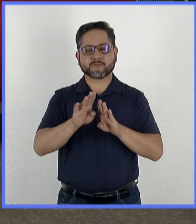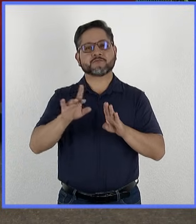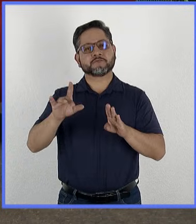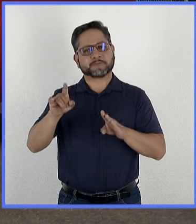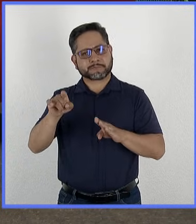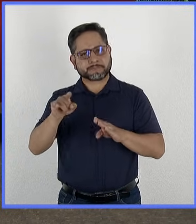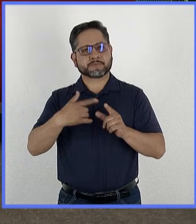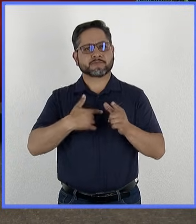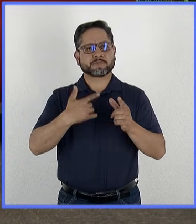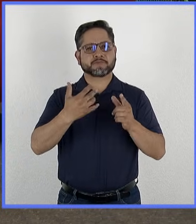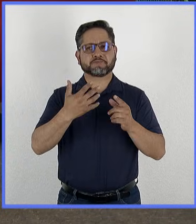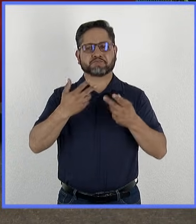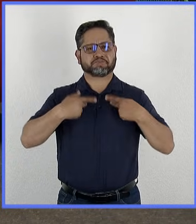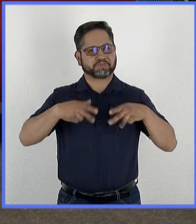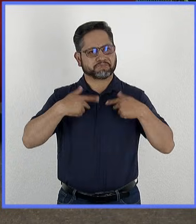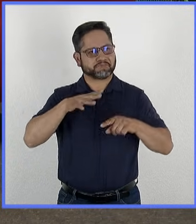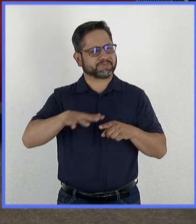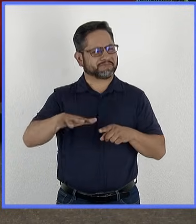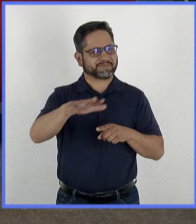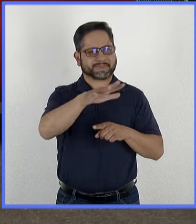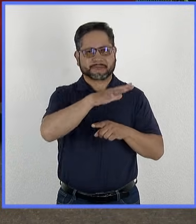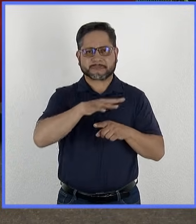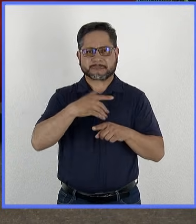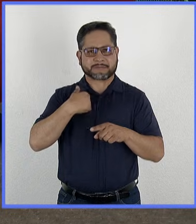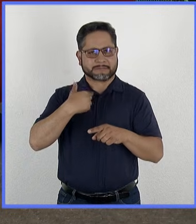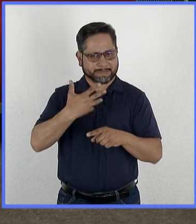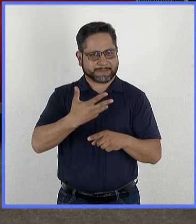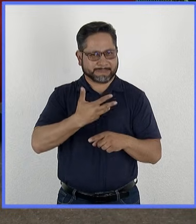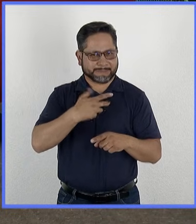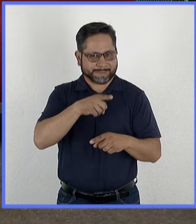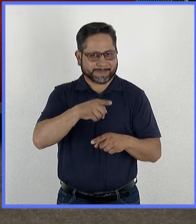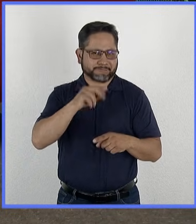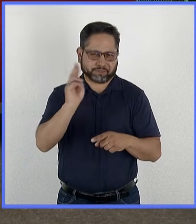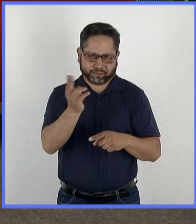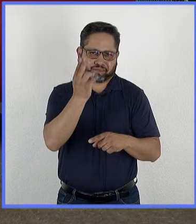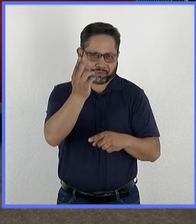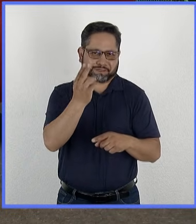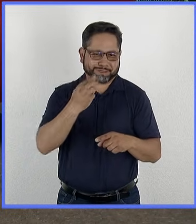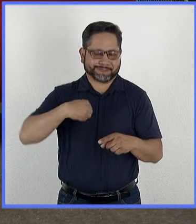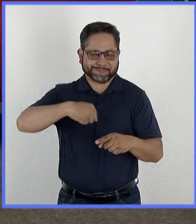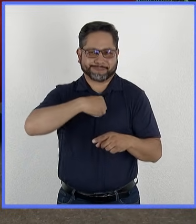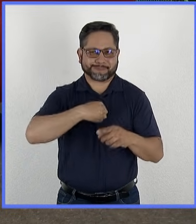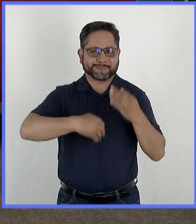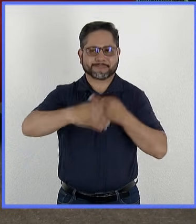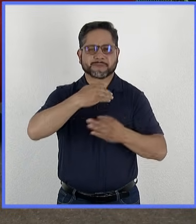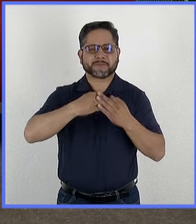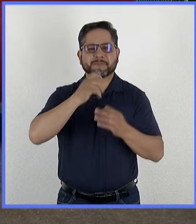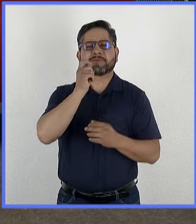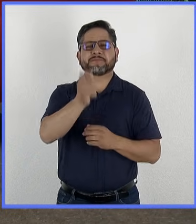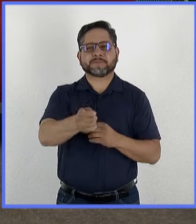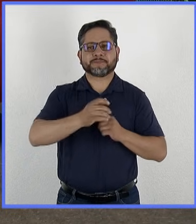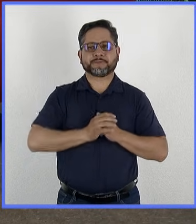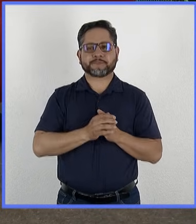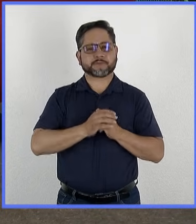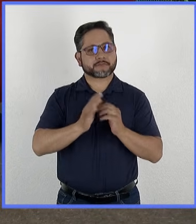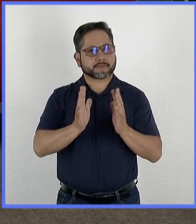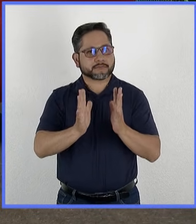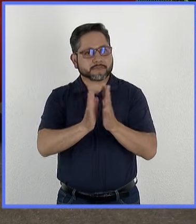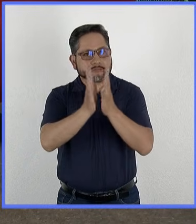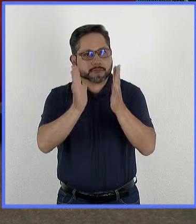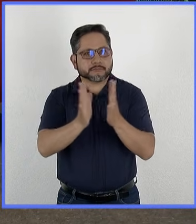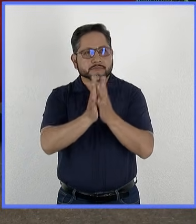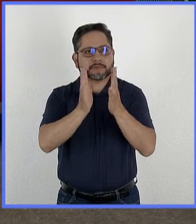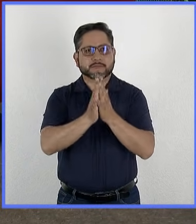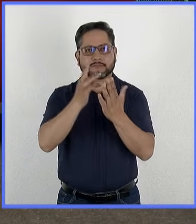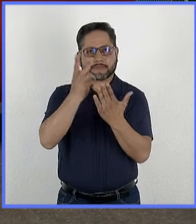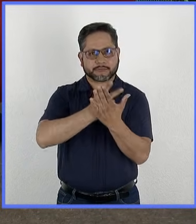en términos de sociedad, pero comencemos porque lo tenemos aquí y además porque somos universitarios, doctor. ¿Qué significa participar en